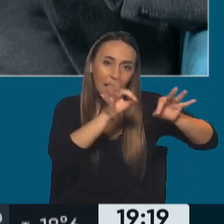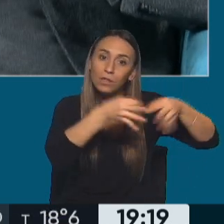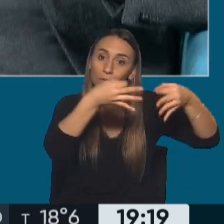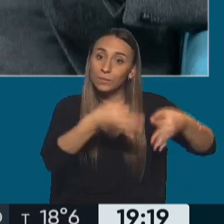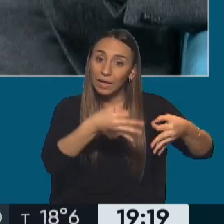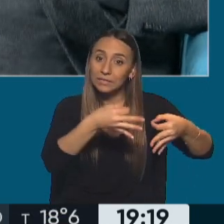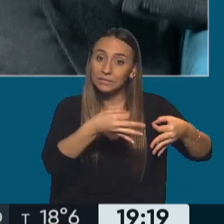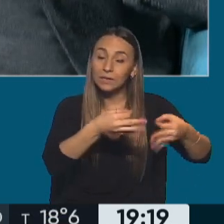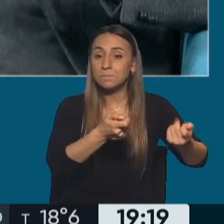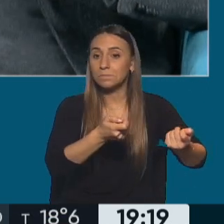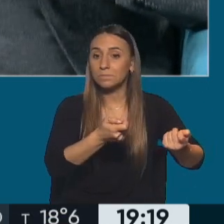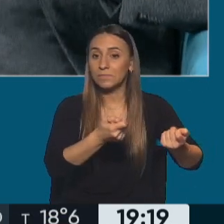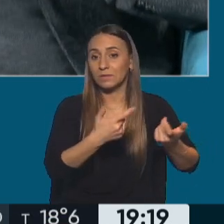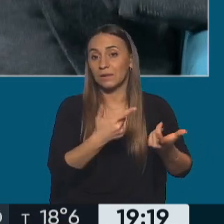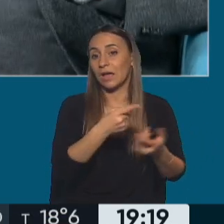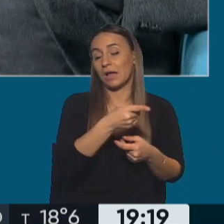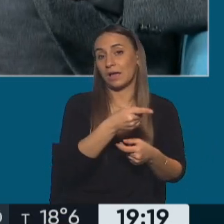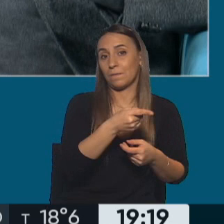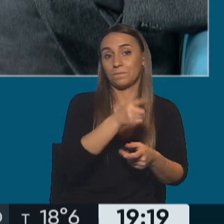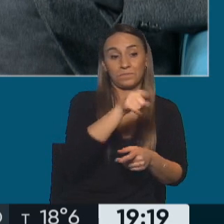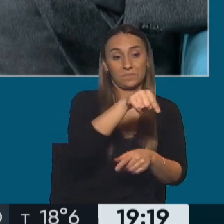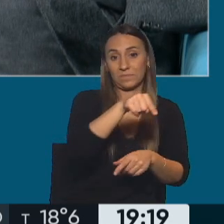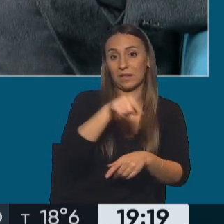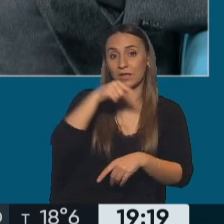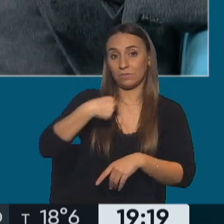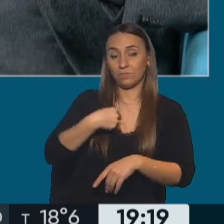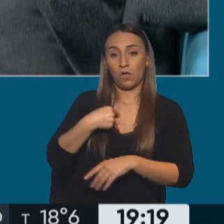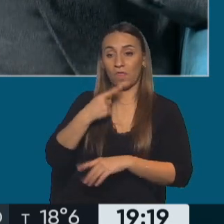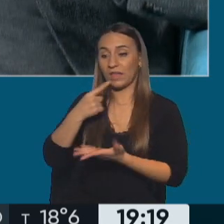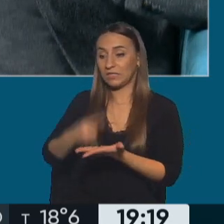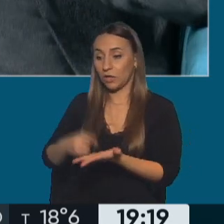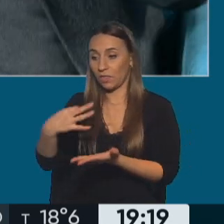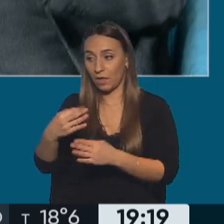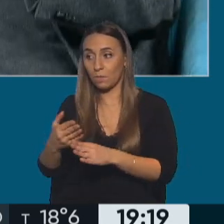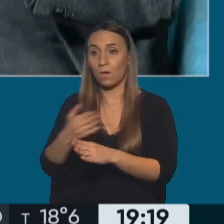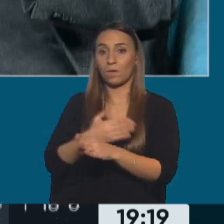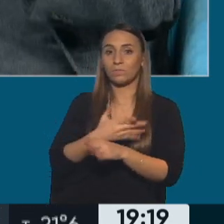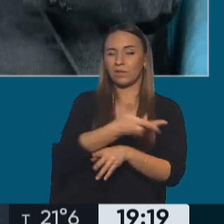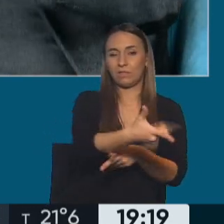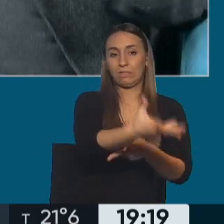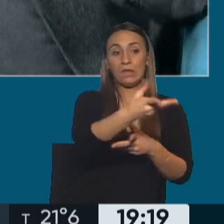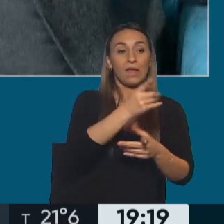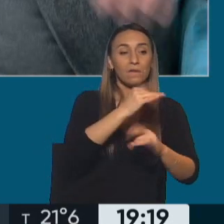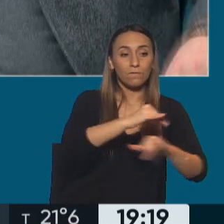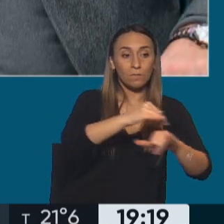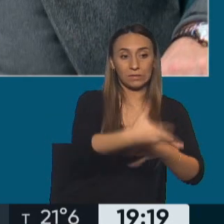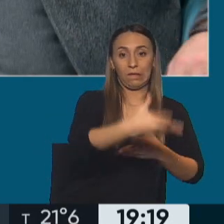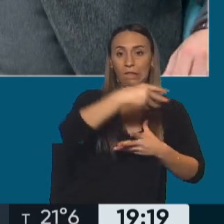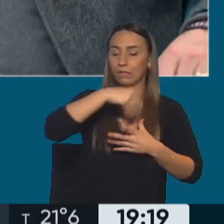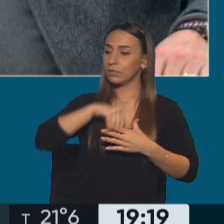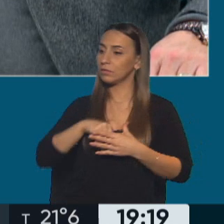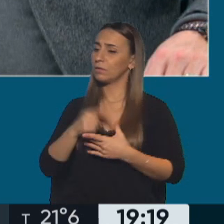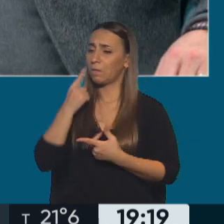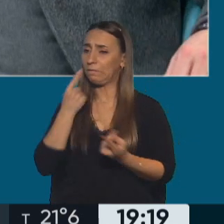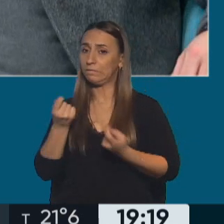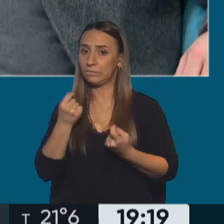permita que quienes el decisor el que tiene que tomar decisiones lo incorpore a su cuadro de situación y el margen de error en la toma